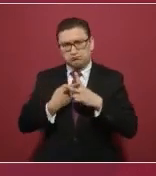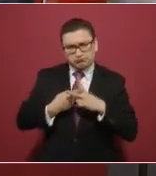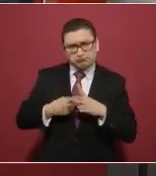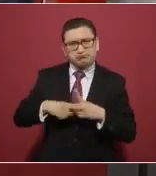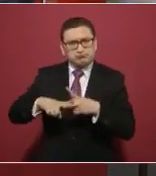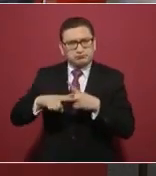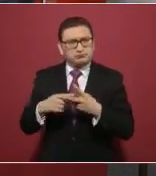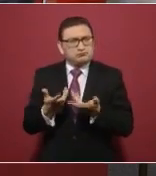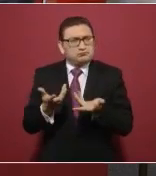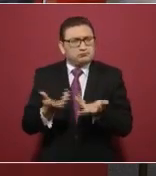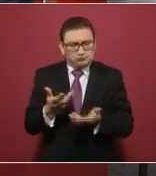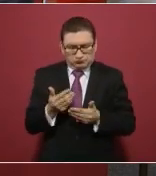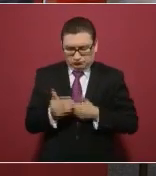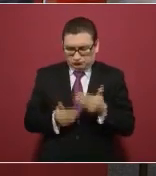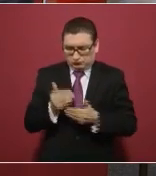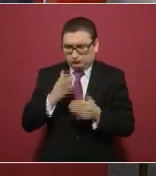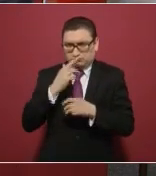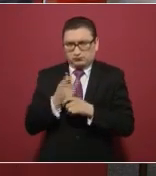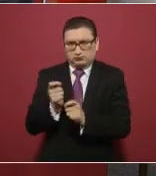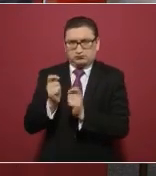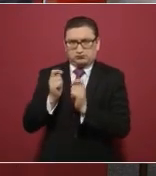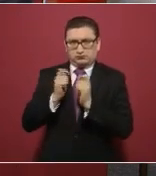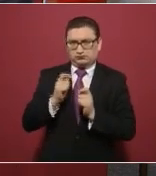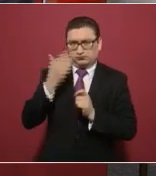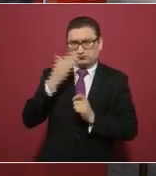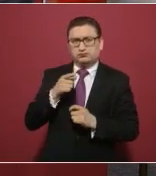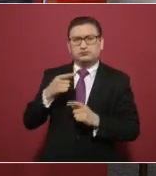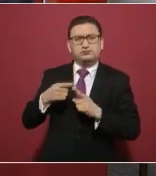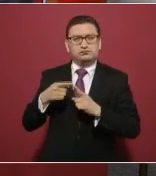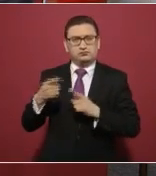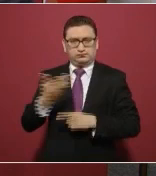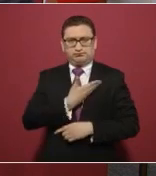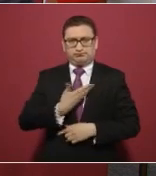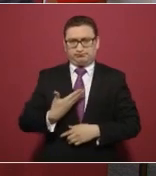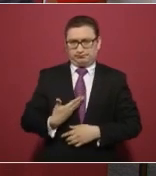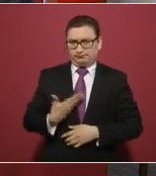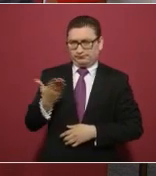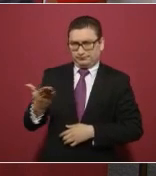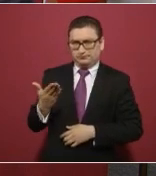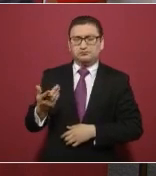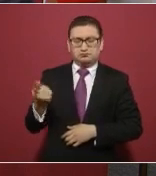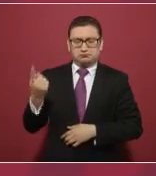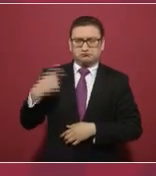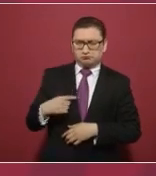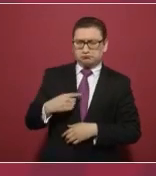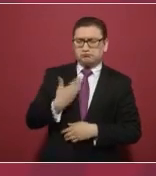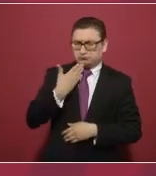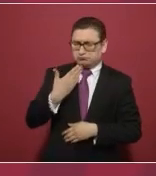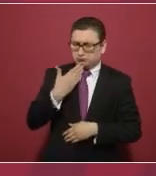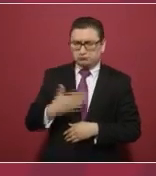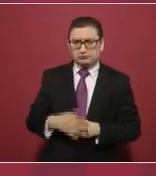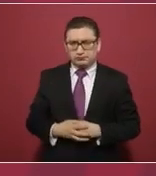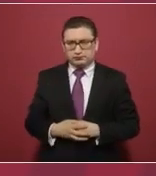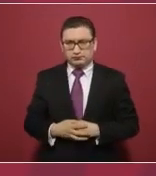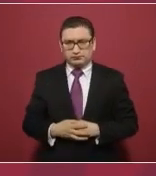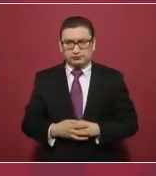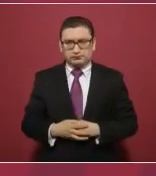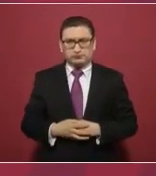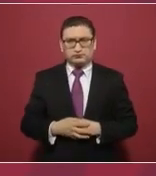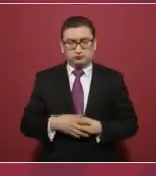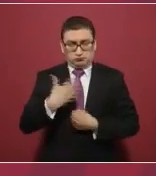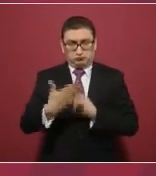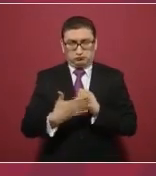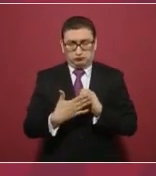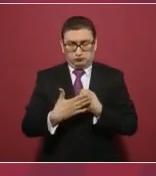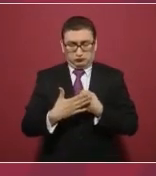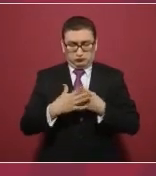una gestión que nos encomendó muy especialmente el presidente de la República, que es, si se va a crear una nueva institución,